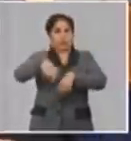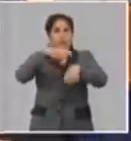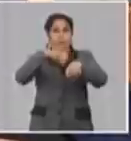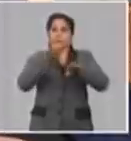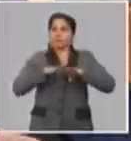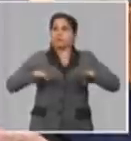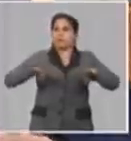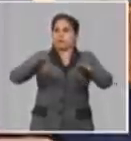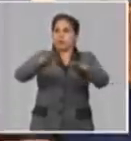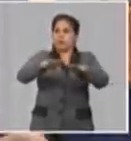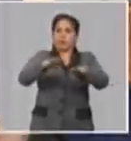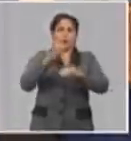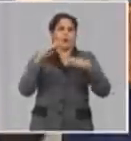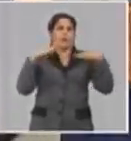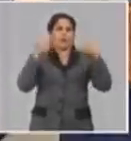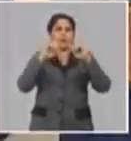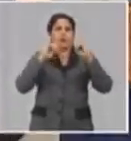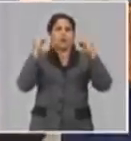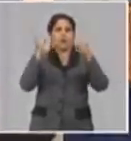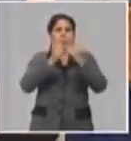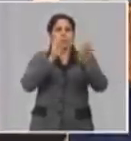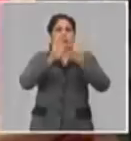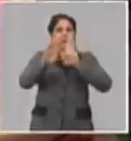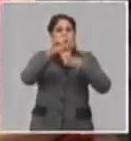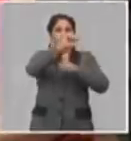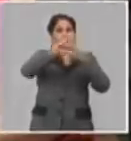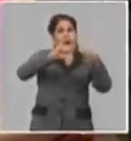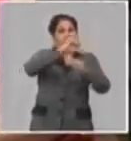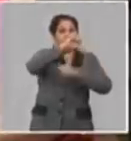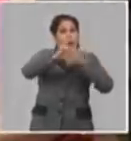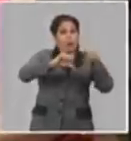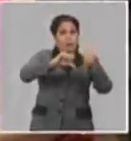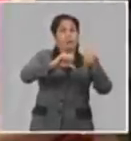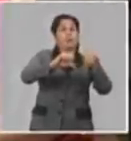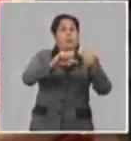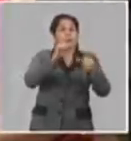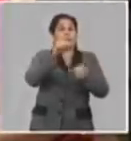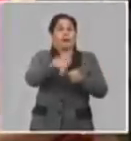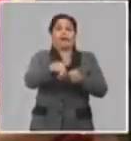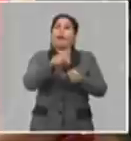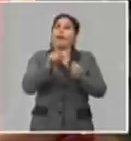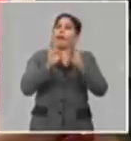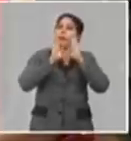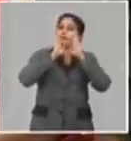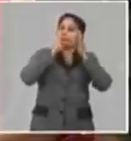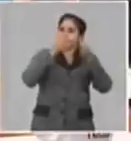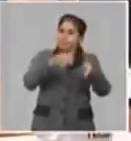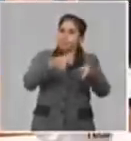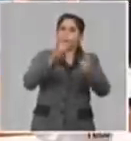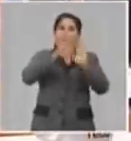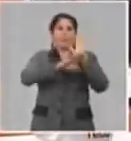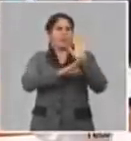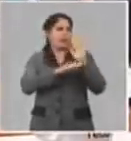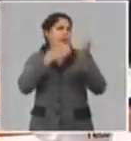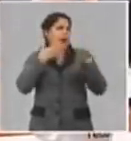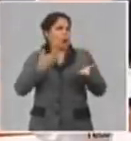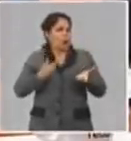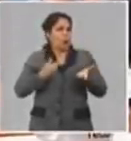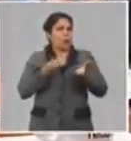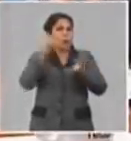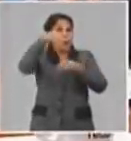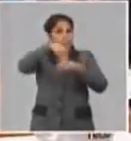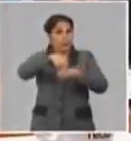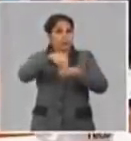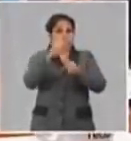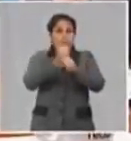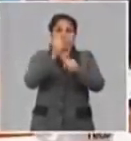mesa redonda con la directora general de Tiendas Caribe, la compañera Ana María Ortega, para enfocar esta medida, cómo se inscribe dentro de todo